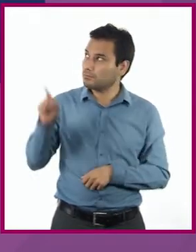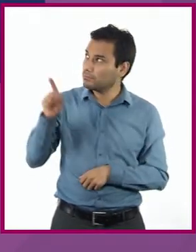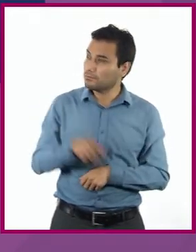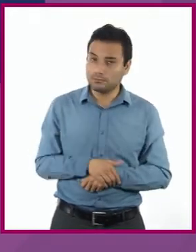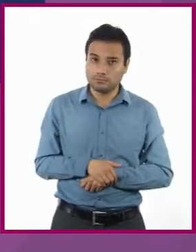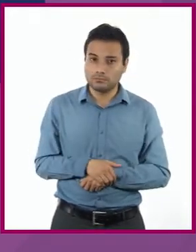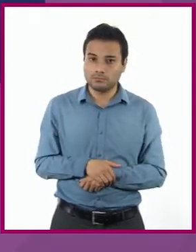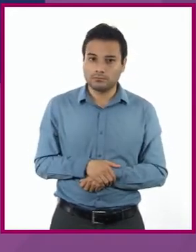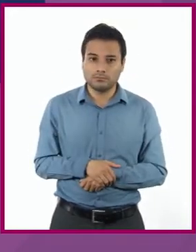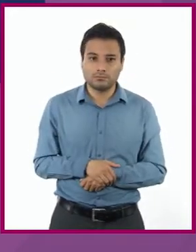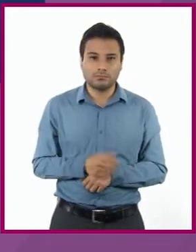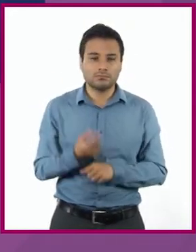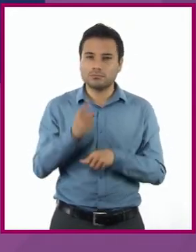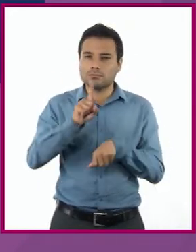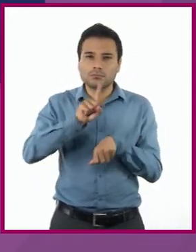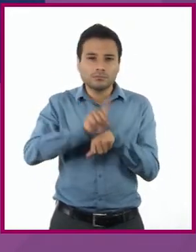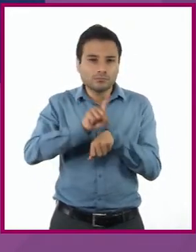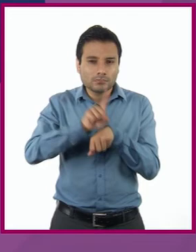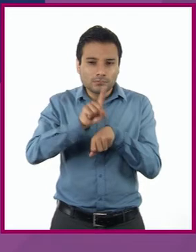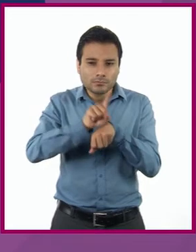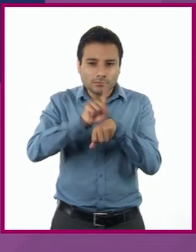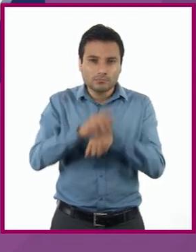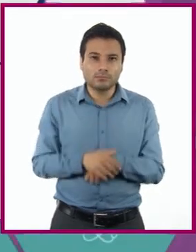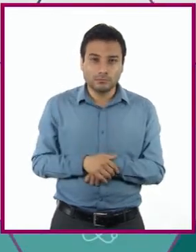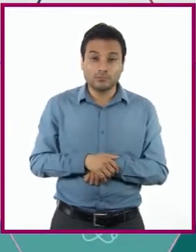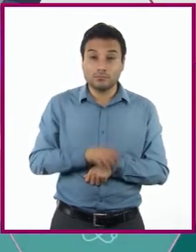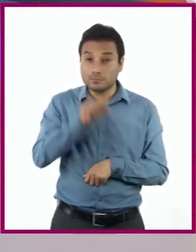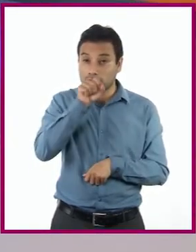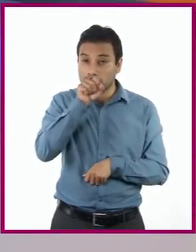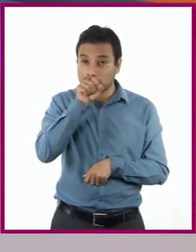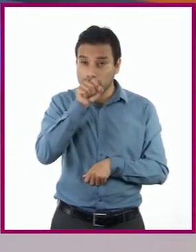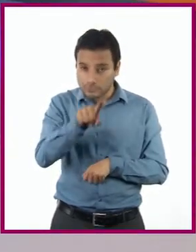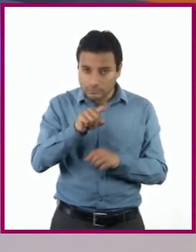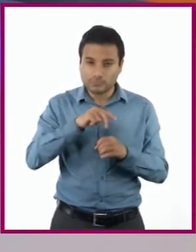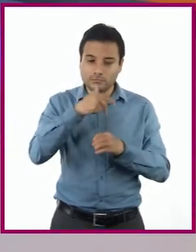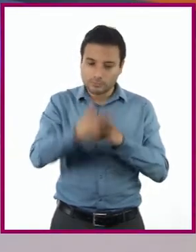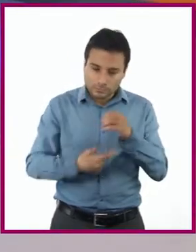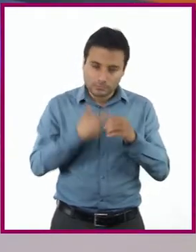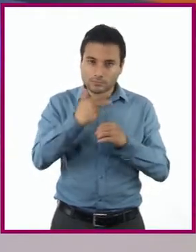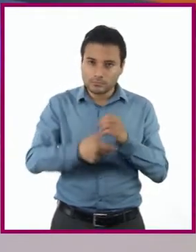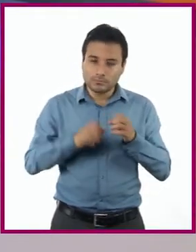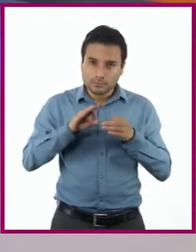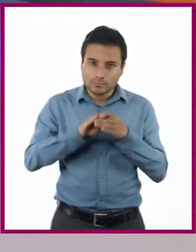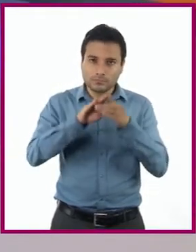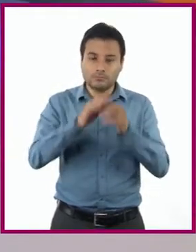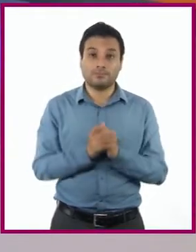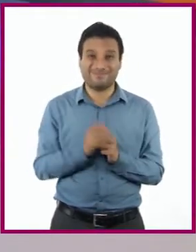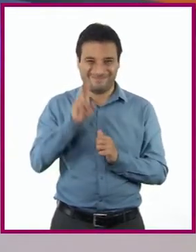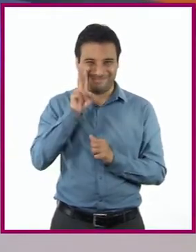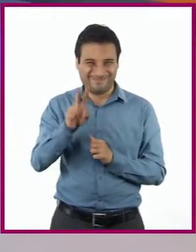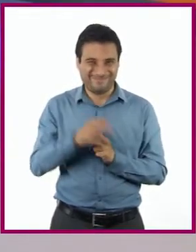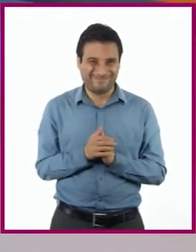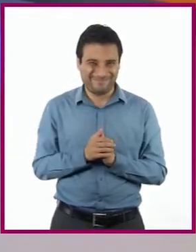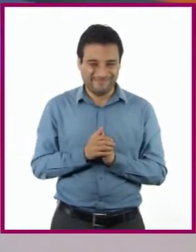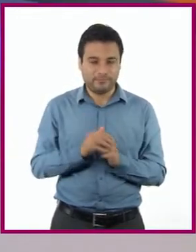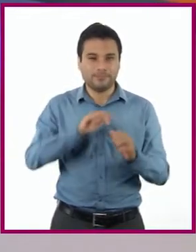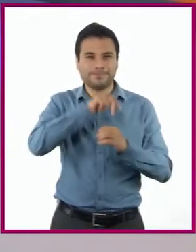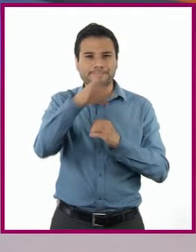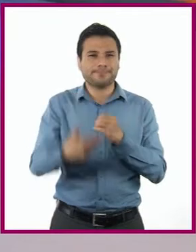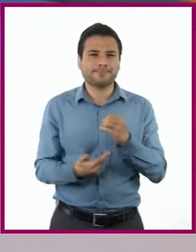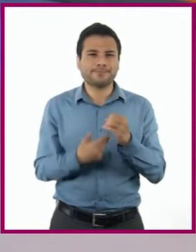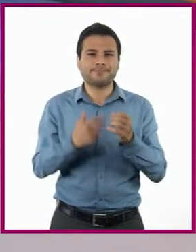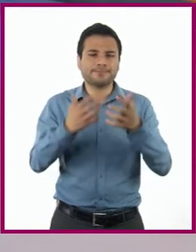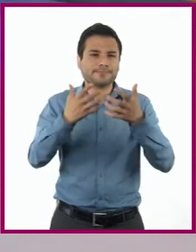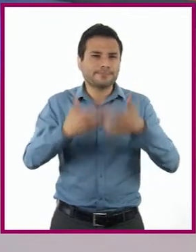pasan cada día a la misma hora sobre un punto del planeta. Como pudimos ver, los satélites cumplen diferentes funciones